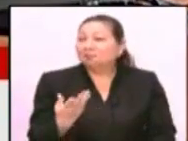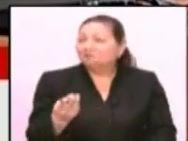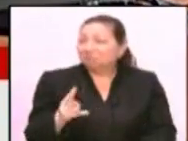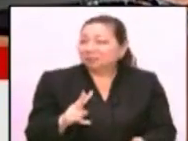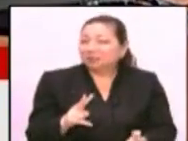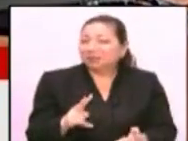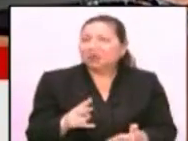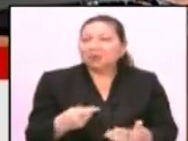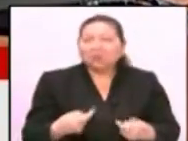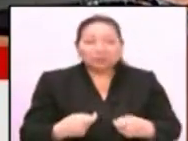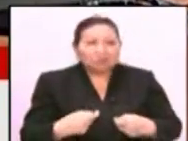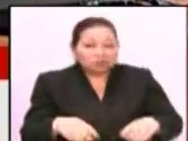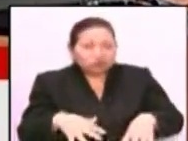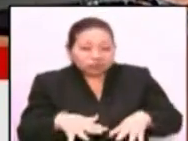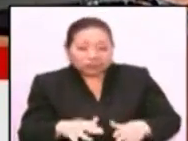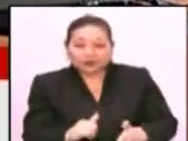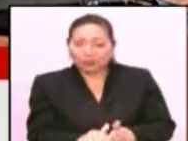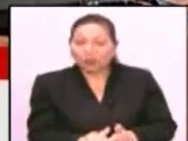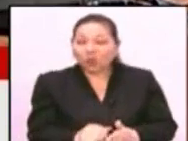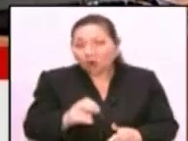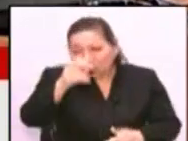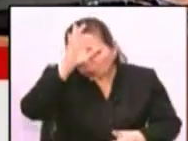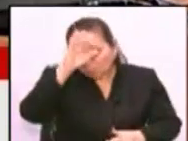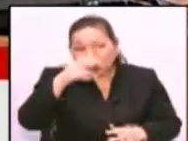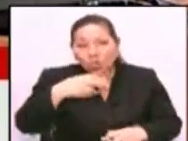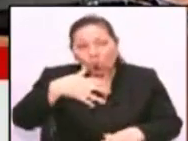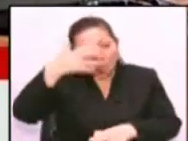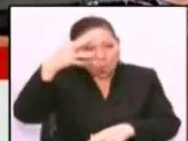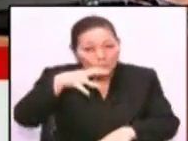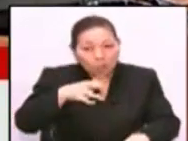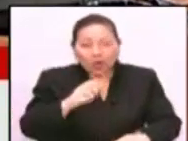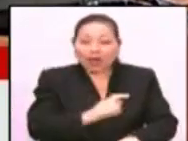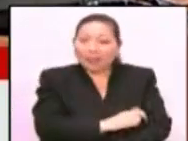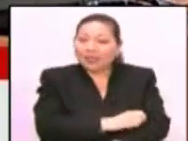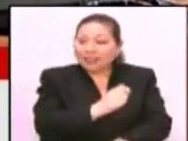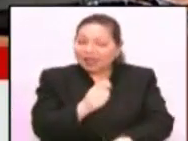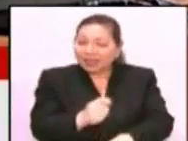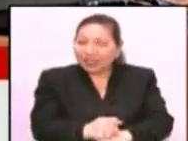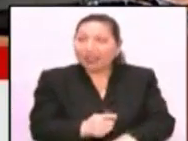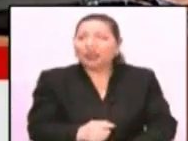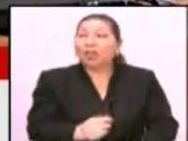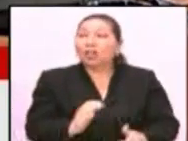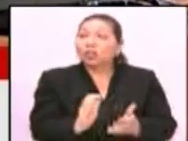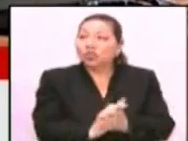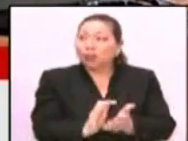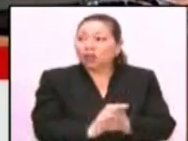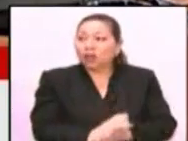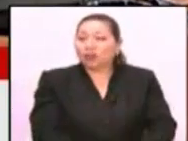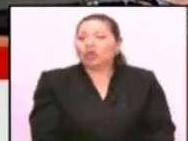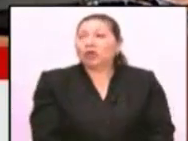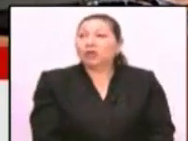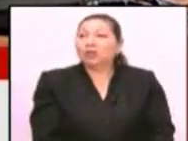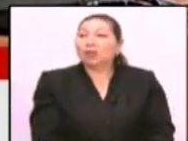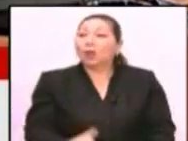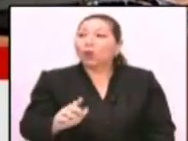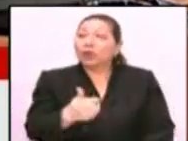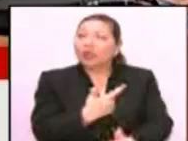de megatalleres en Cusco, Huánuco, Ayacucho, Tacna, Chorrillos, Ancón 2 y